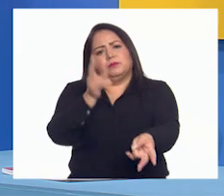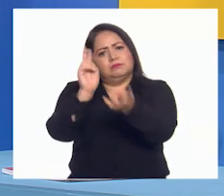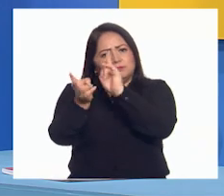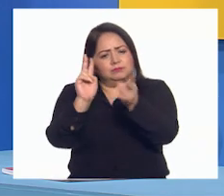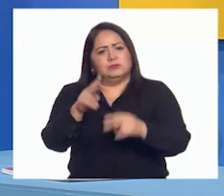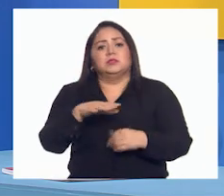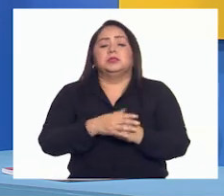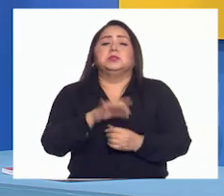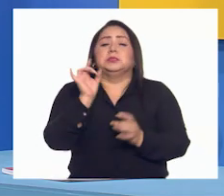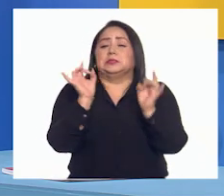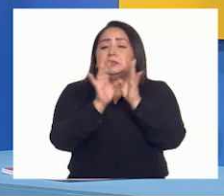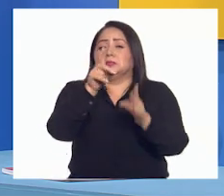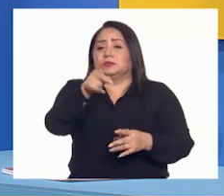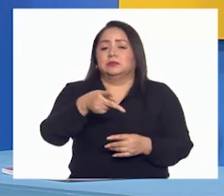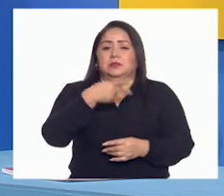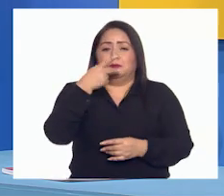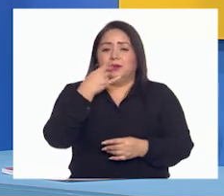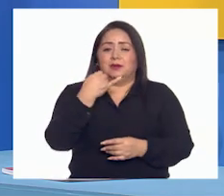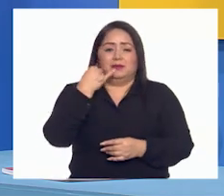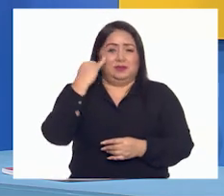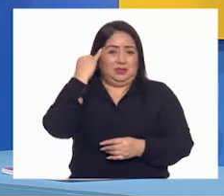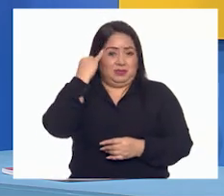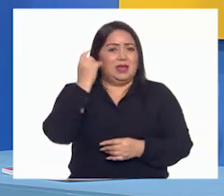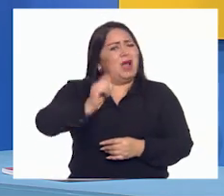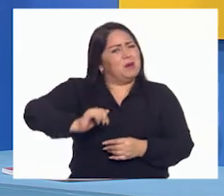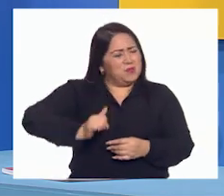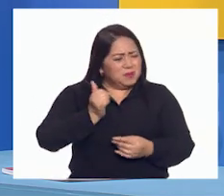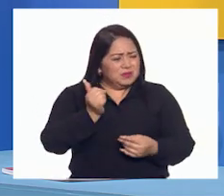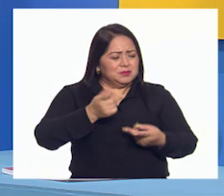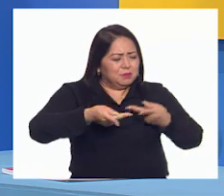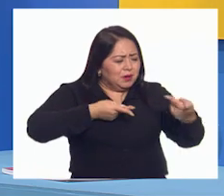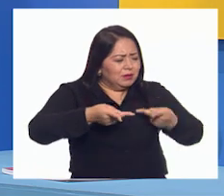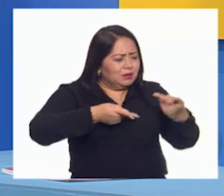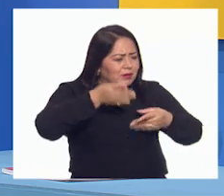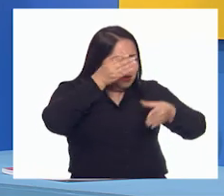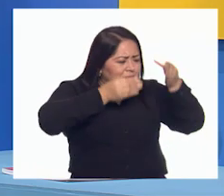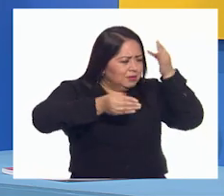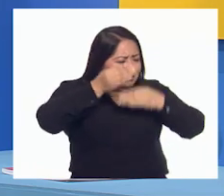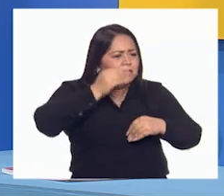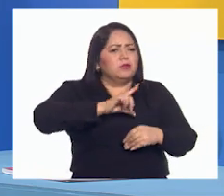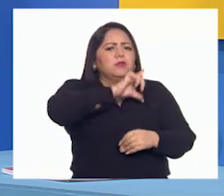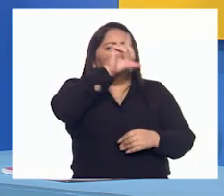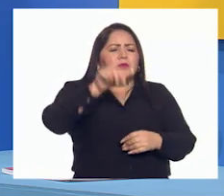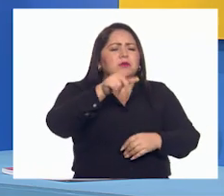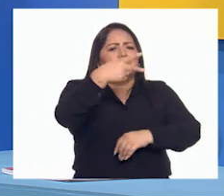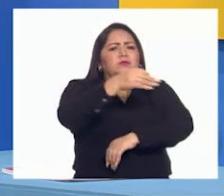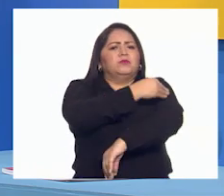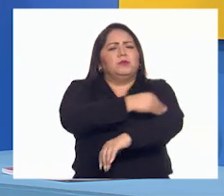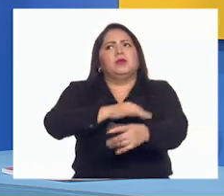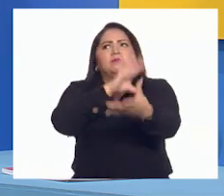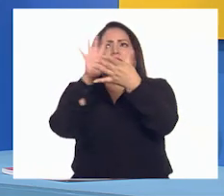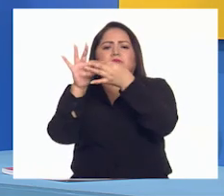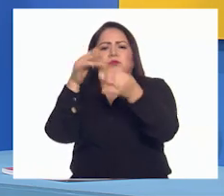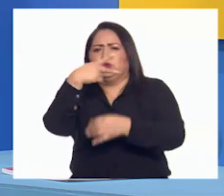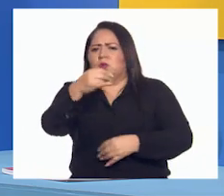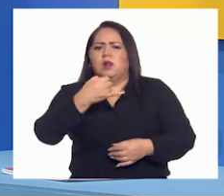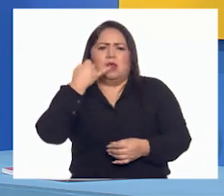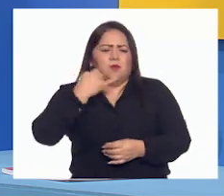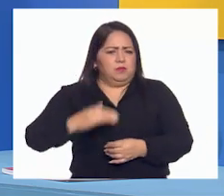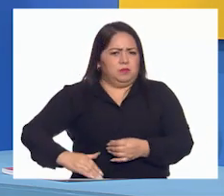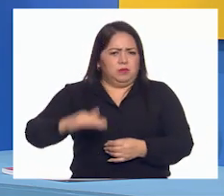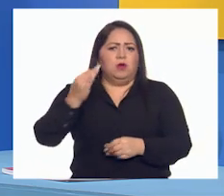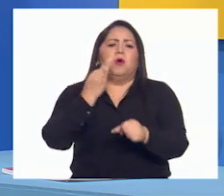con tu familia. Si tienes la fortuna de hablar una lengua indígena, aprovecha este momento para practicarla y platica con tu familia en tu lengua